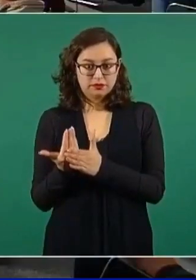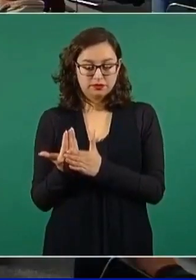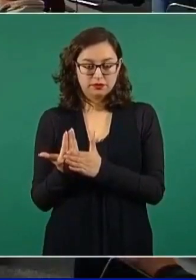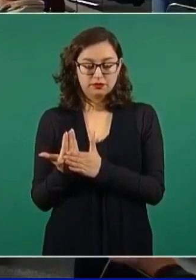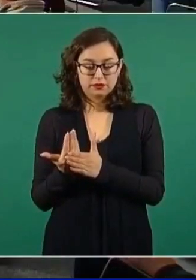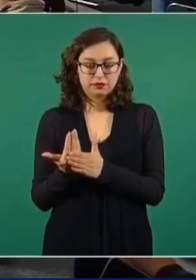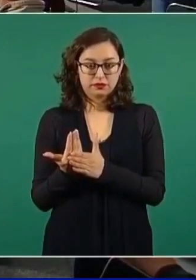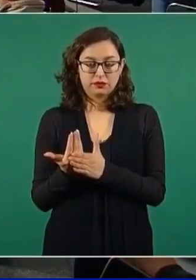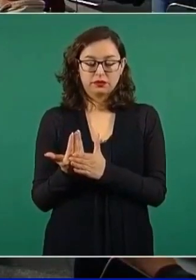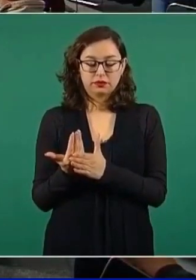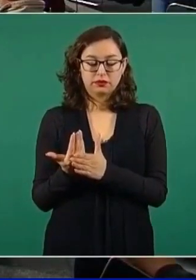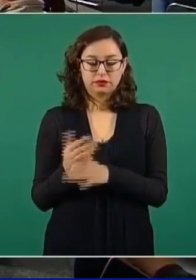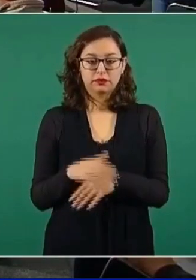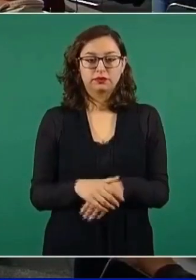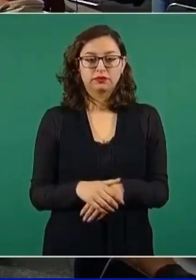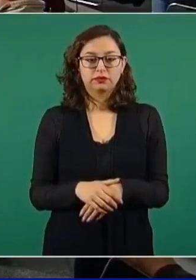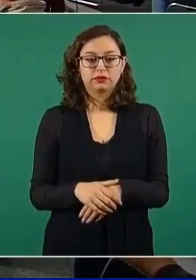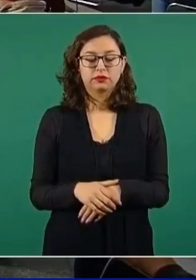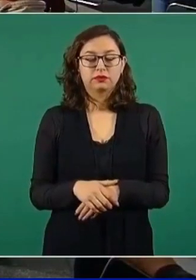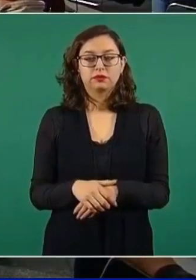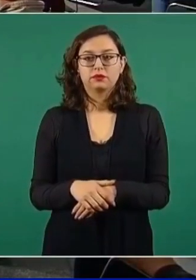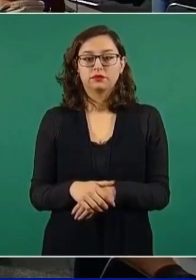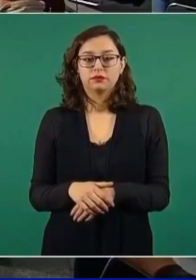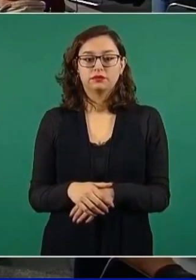Hoy voy a Tlaxcala